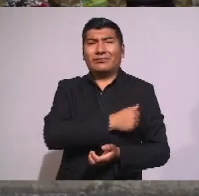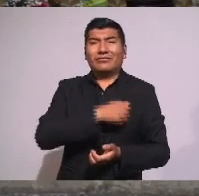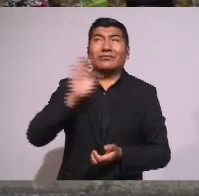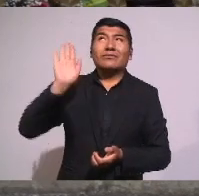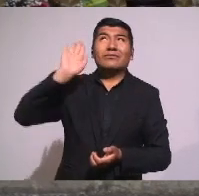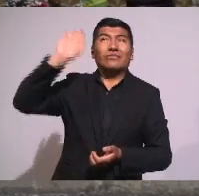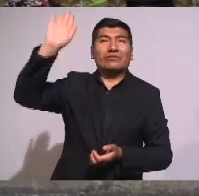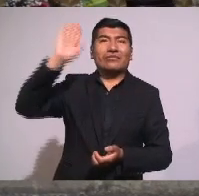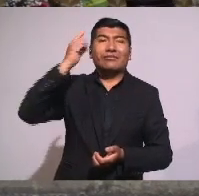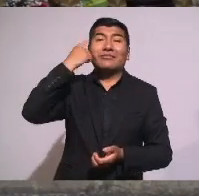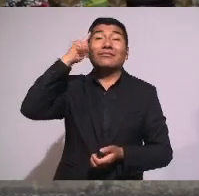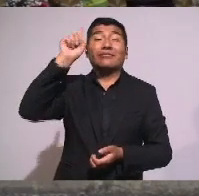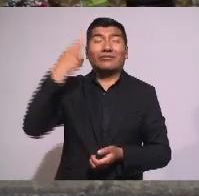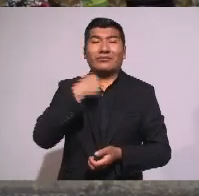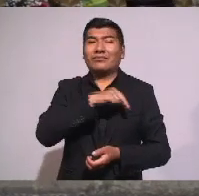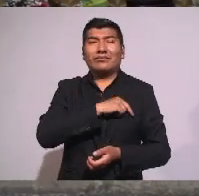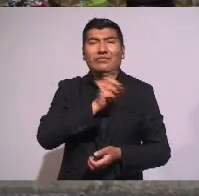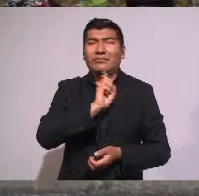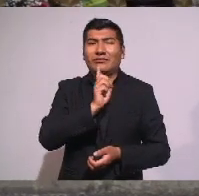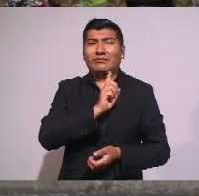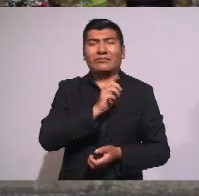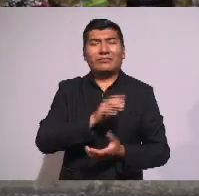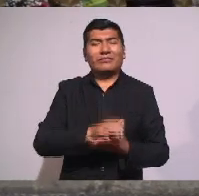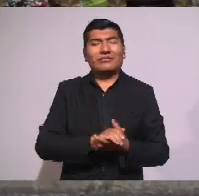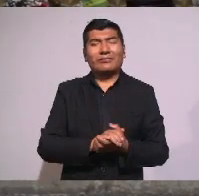Cristo para nosotros. No lo son.